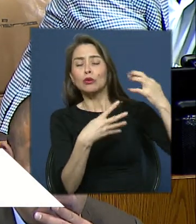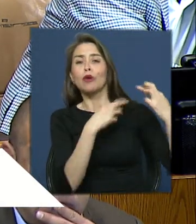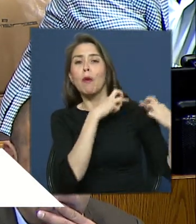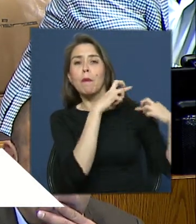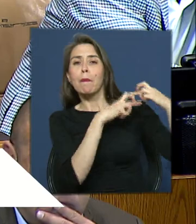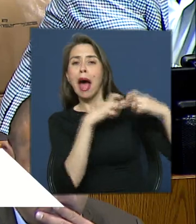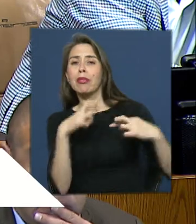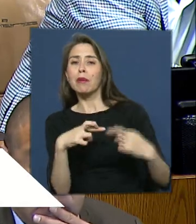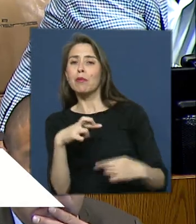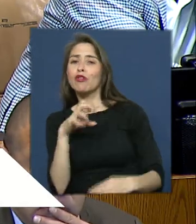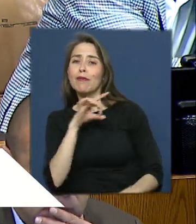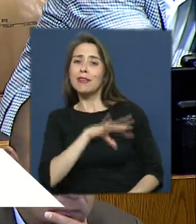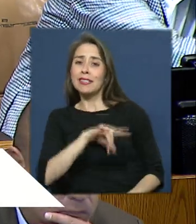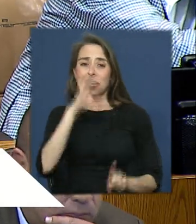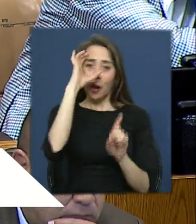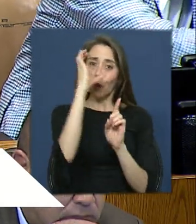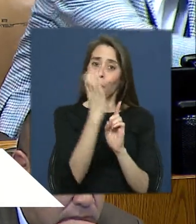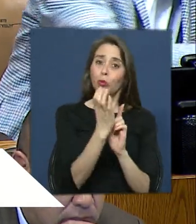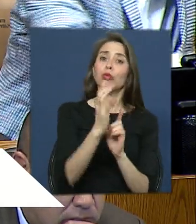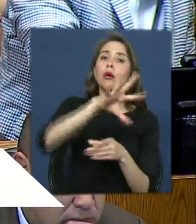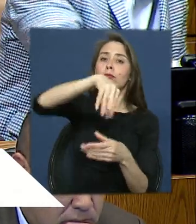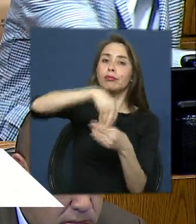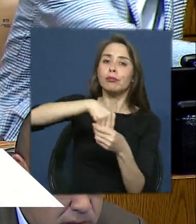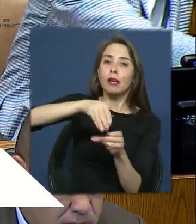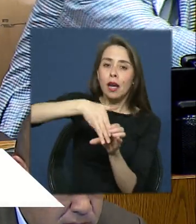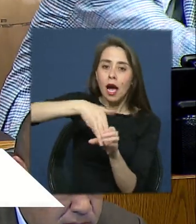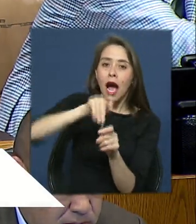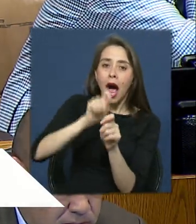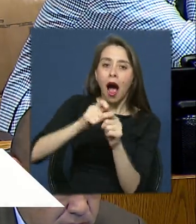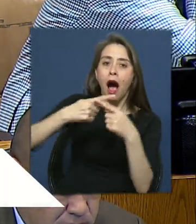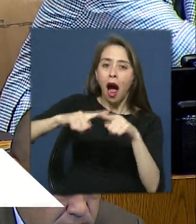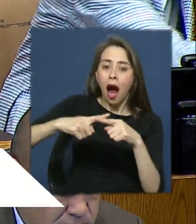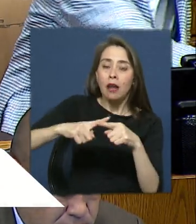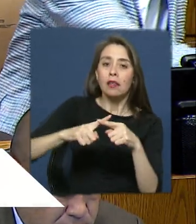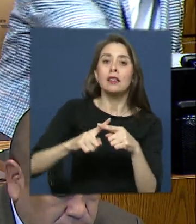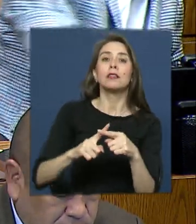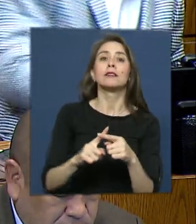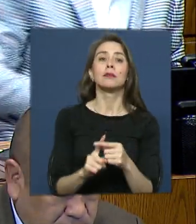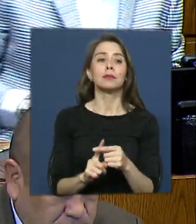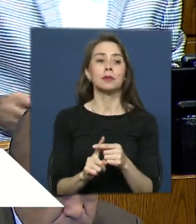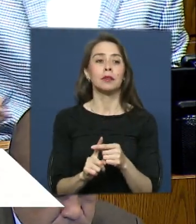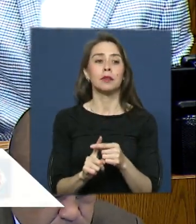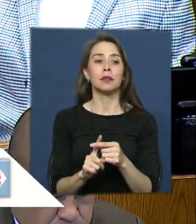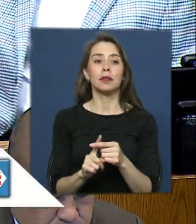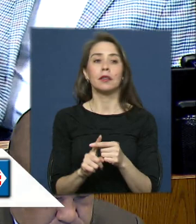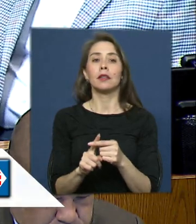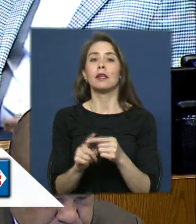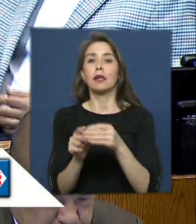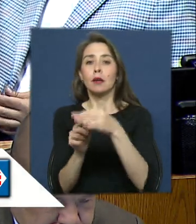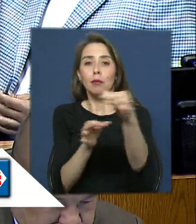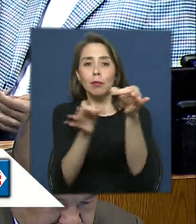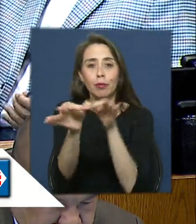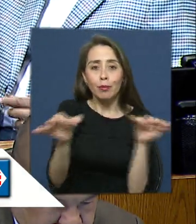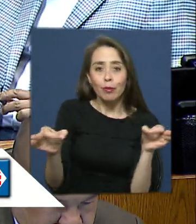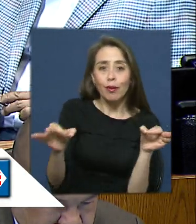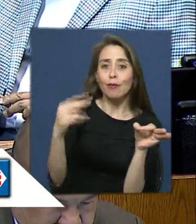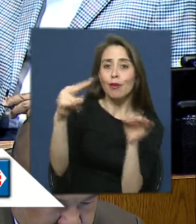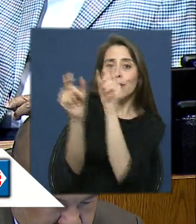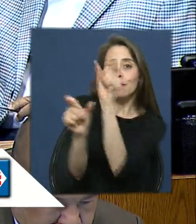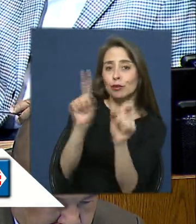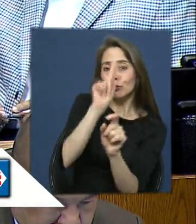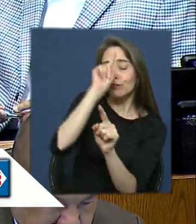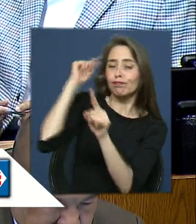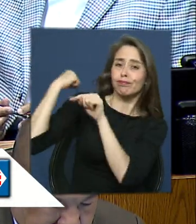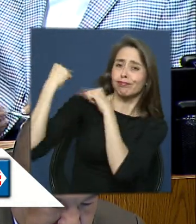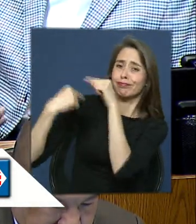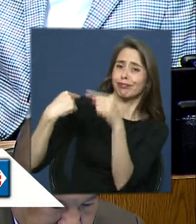artesanal, porque es allí en donde se rescata la cultura de cada uno de las comunidades, de las tradiciones propias de